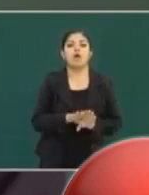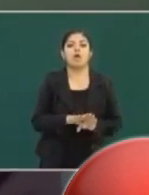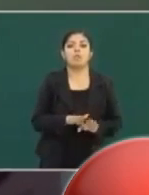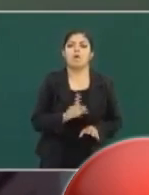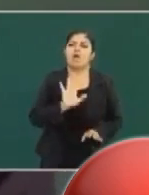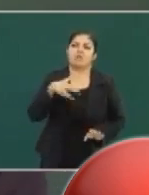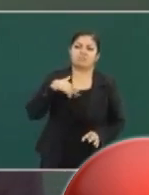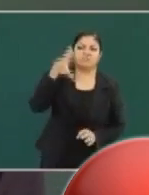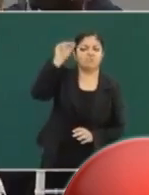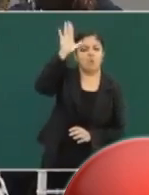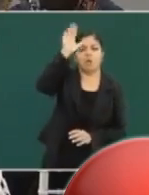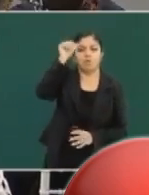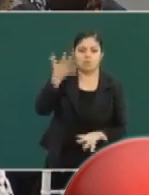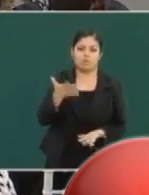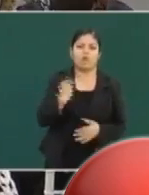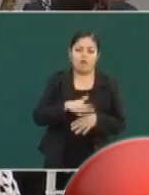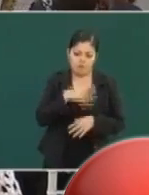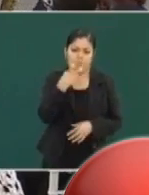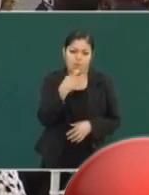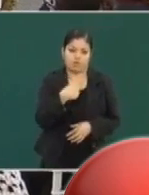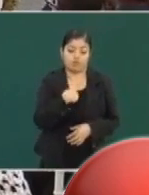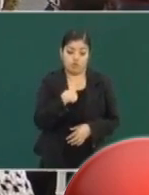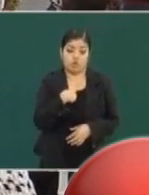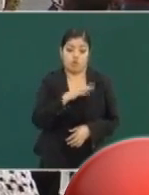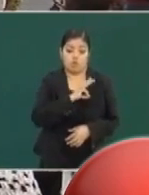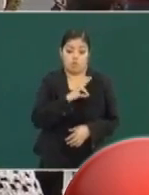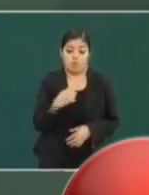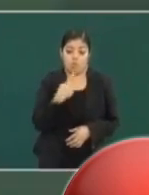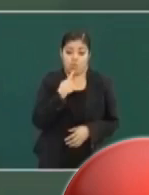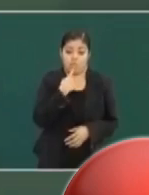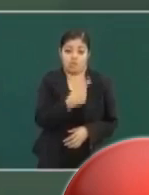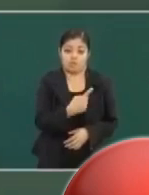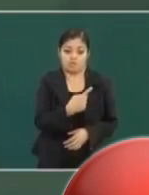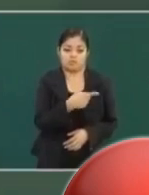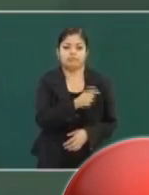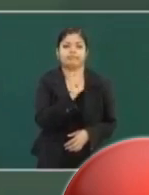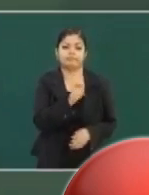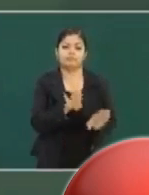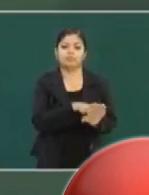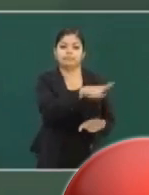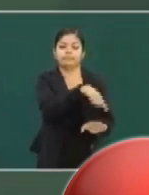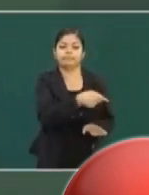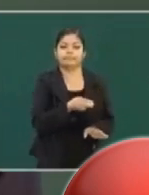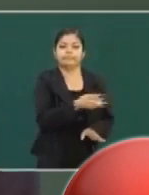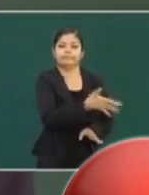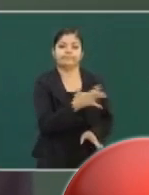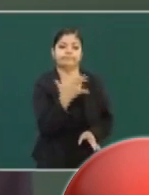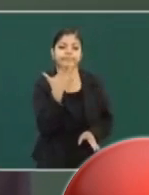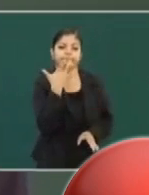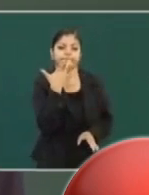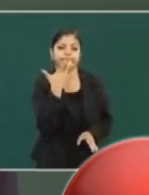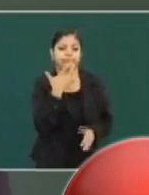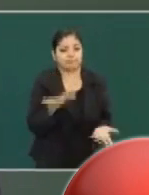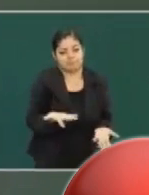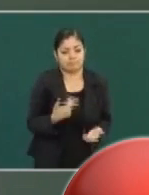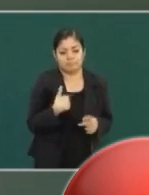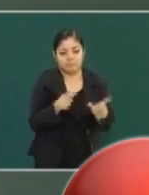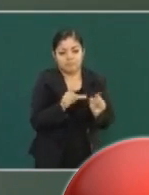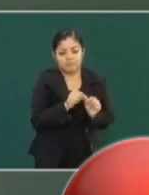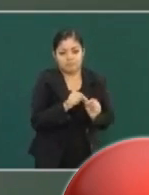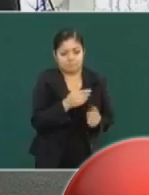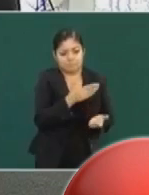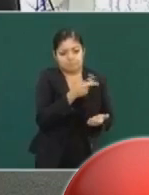opositor. Bueno, pues cuando menos que yo pueda decirte que eres fifí. Es lo único.